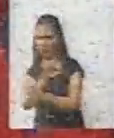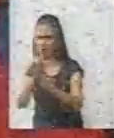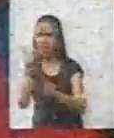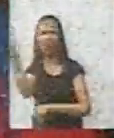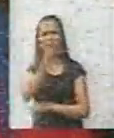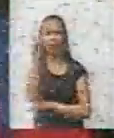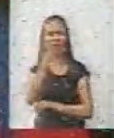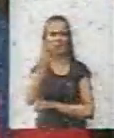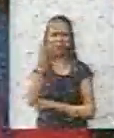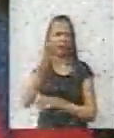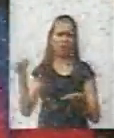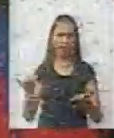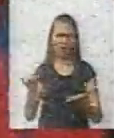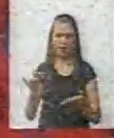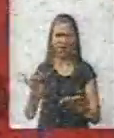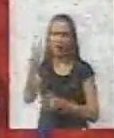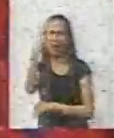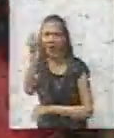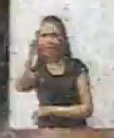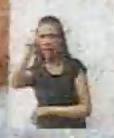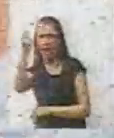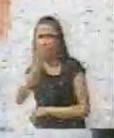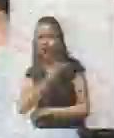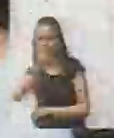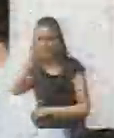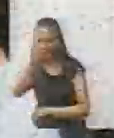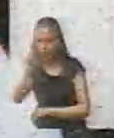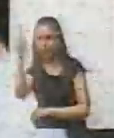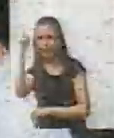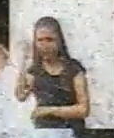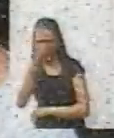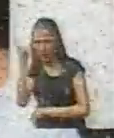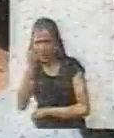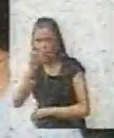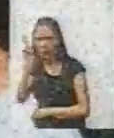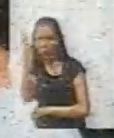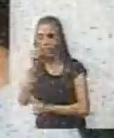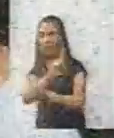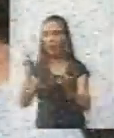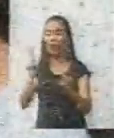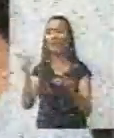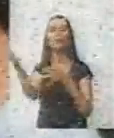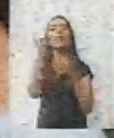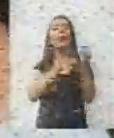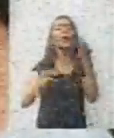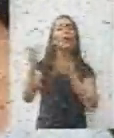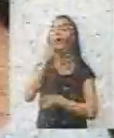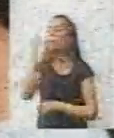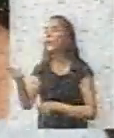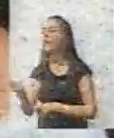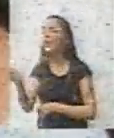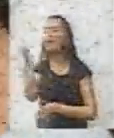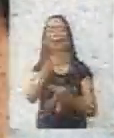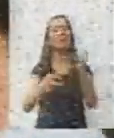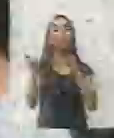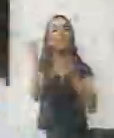todo lo que está. Como siempre, una mentira más de ellos. ¿Qué es lo que sucede? ¿Por qué la pelea? Y bueno, la pelea es porque yo soy empleada, yo vengo